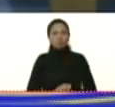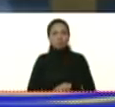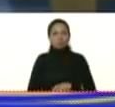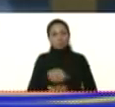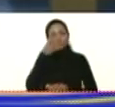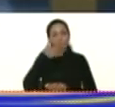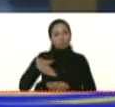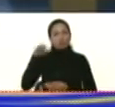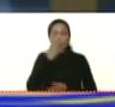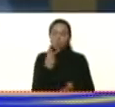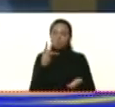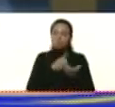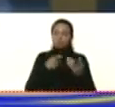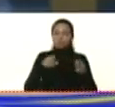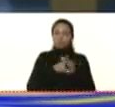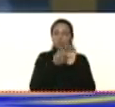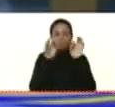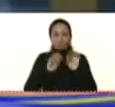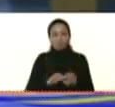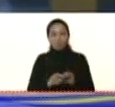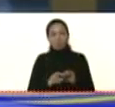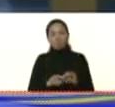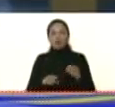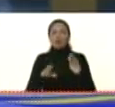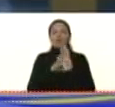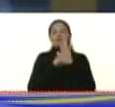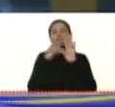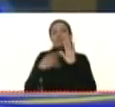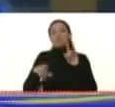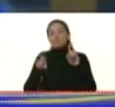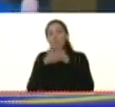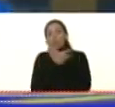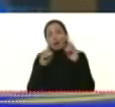pueblo participando, democracia verdadera.